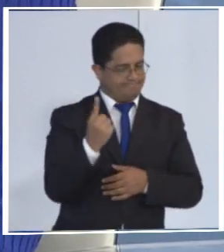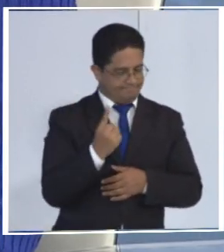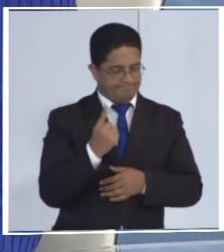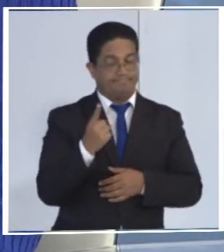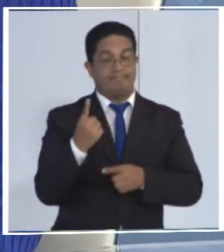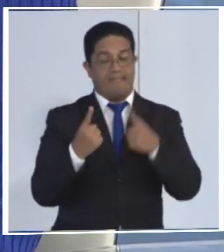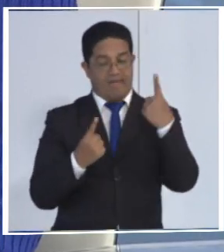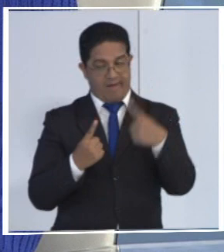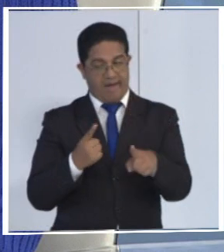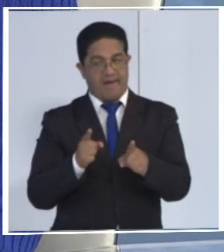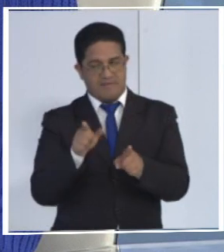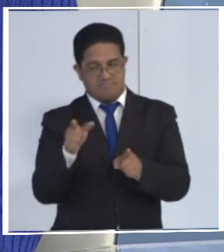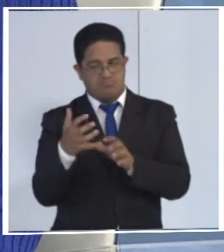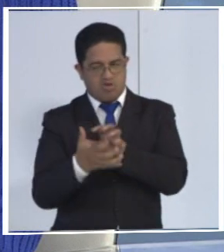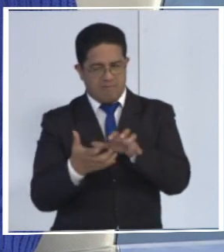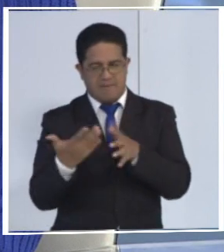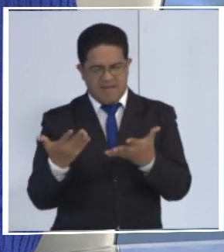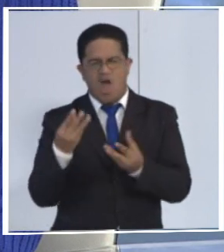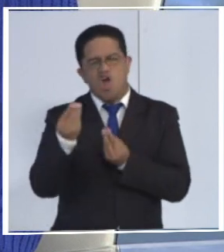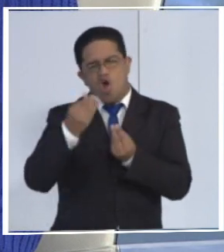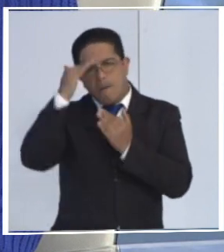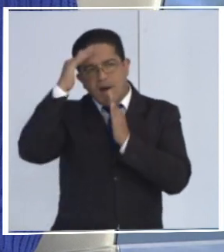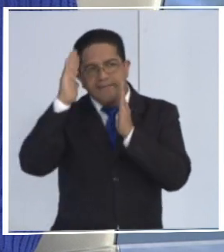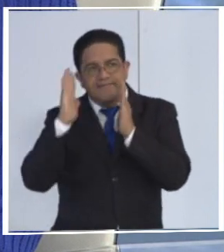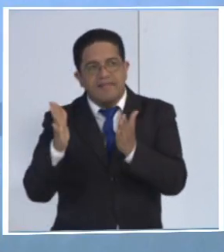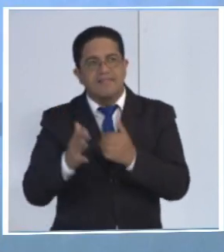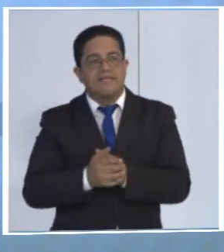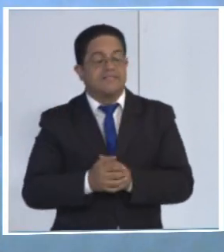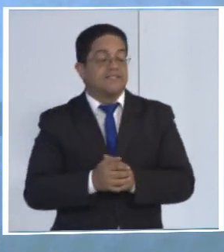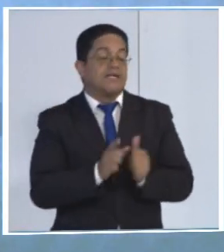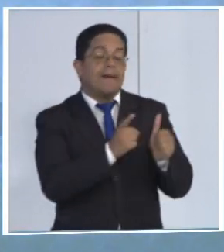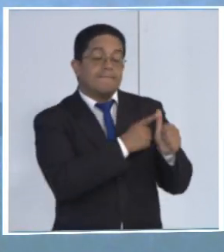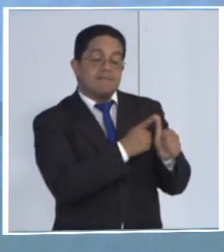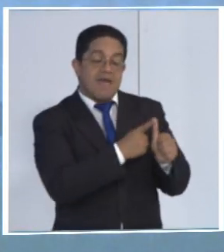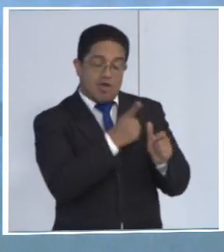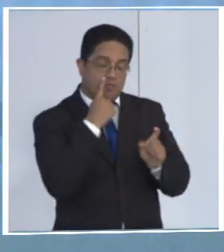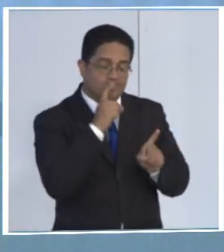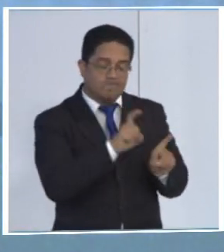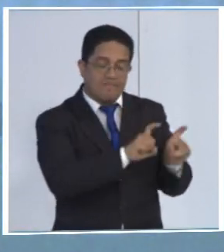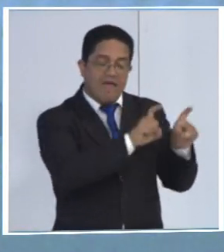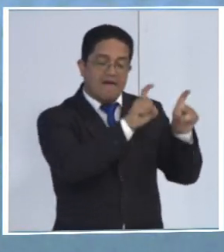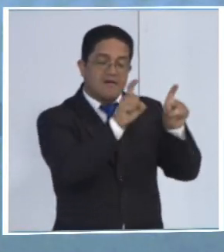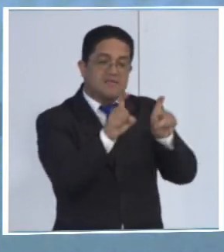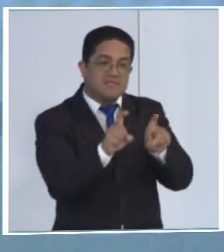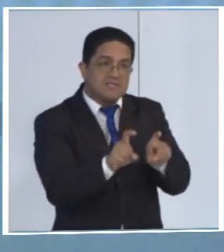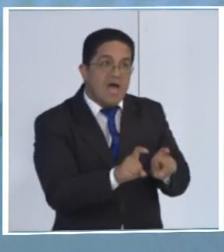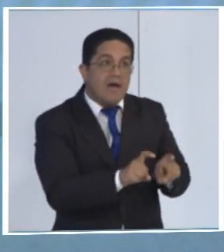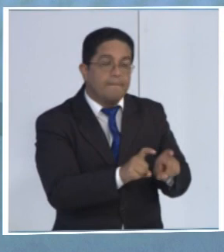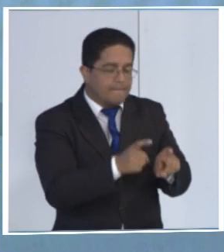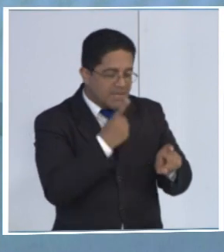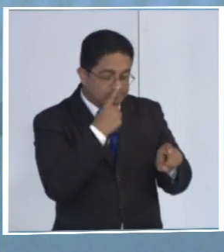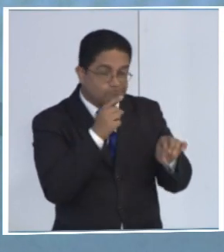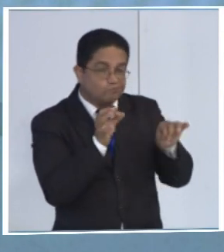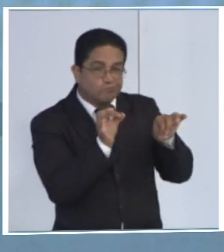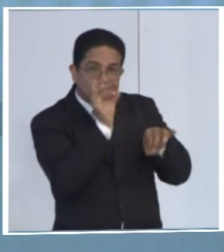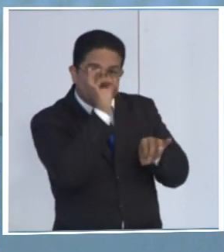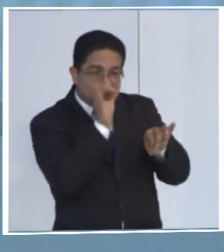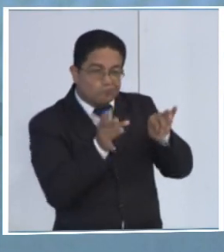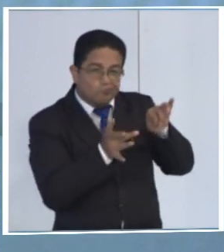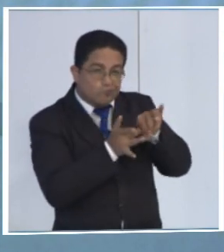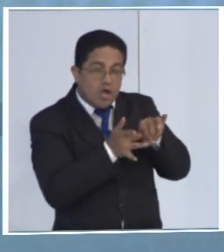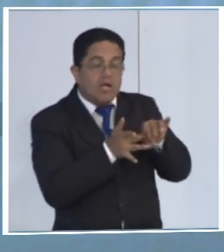una fístula, ¿cuál es el tipo de abordaje que se da? Lo primero es hacer un examen anorrectal completo, hacer